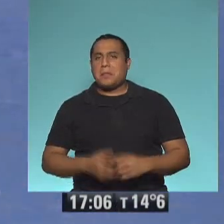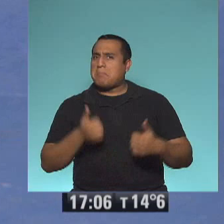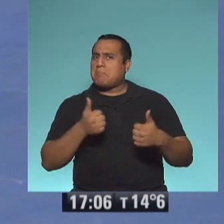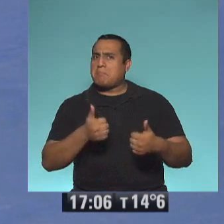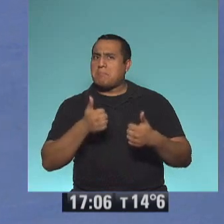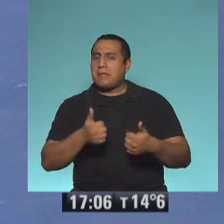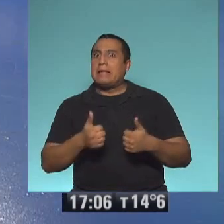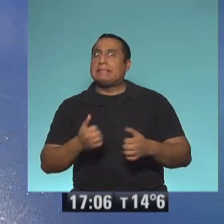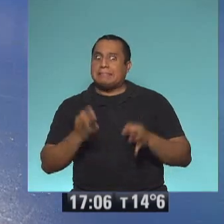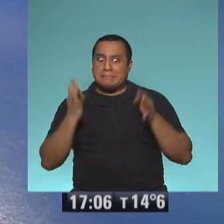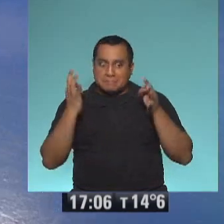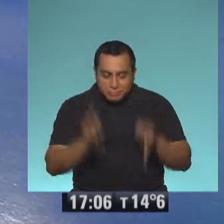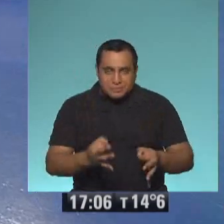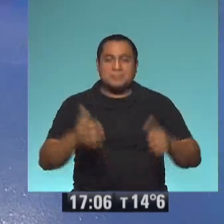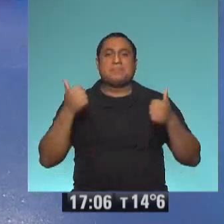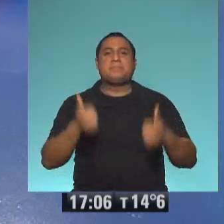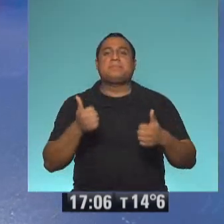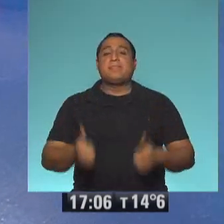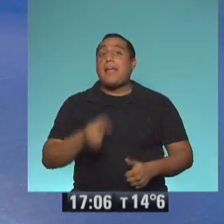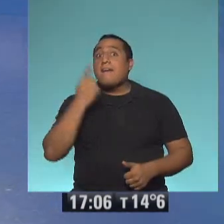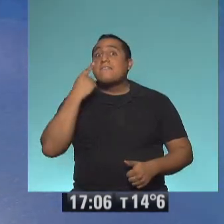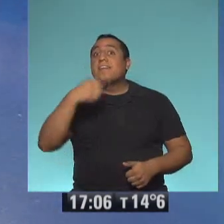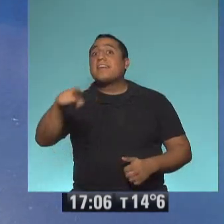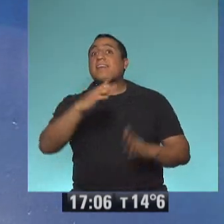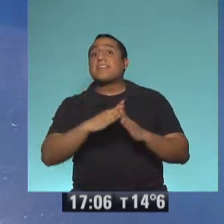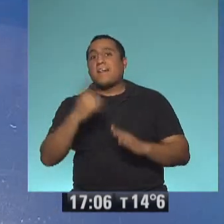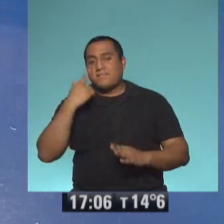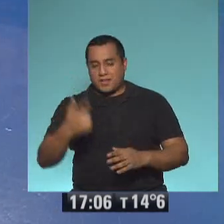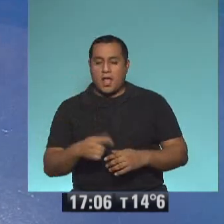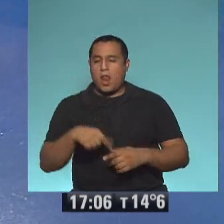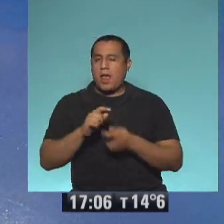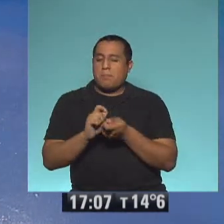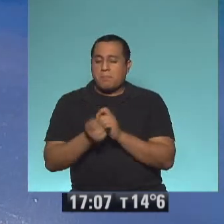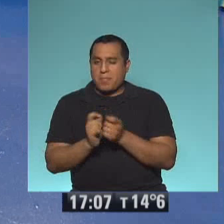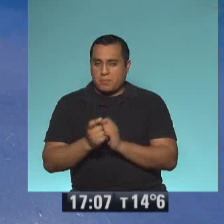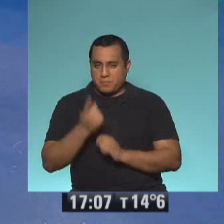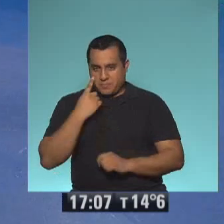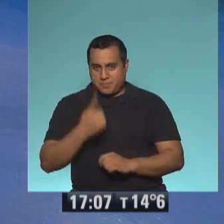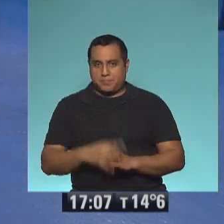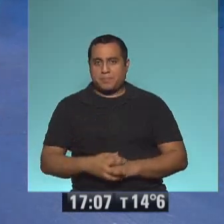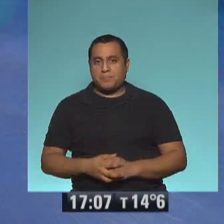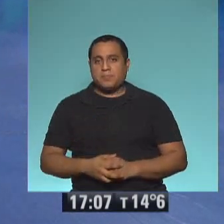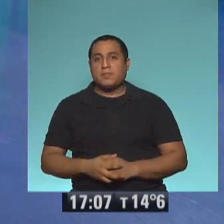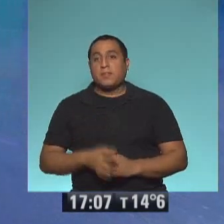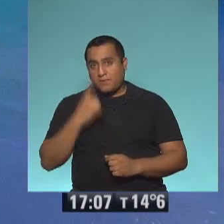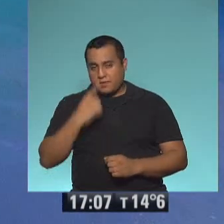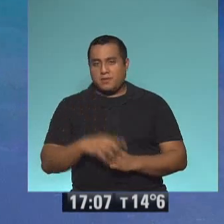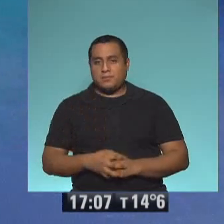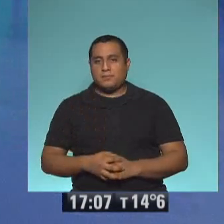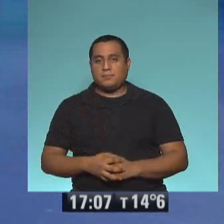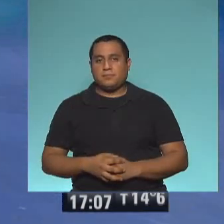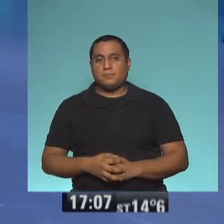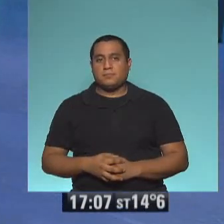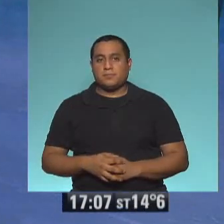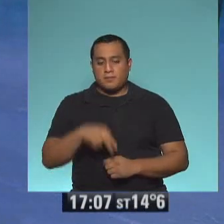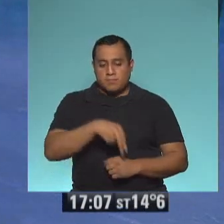que nos llega muy bien a ver encanta hacer otra variante en málaga a ver esto pues